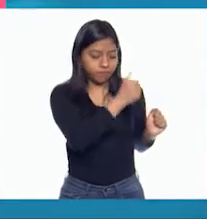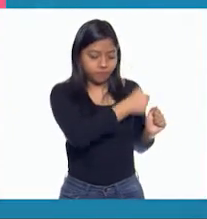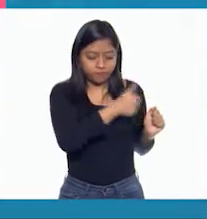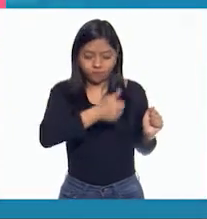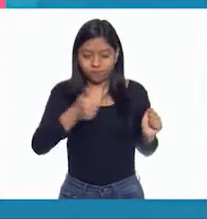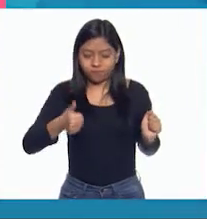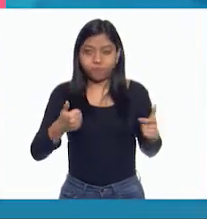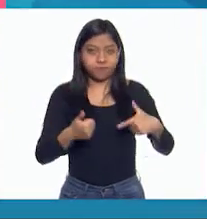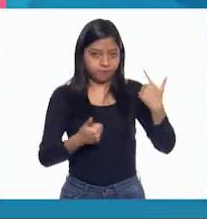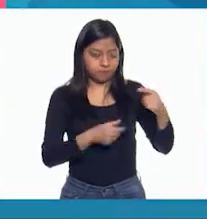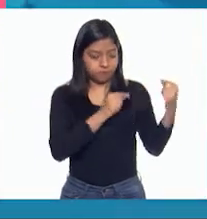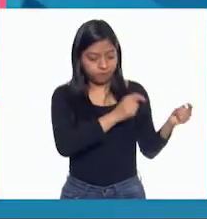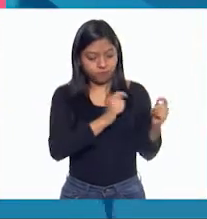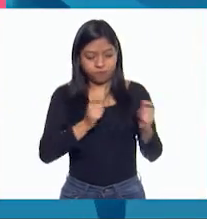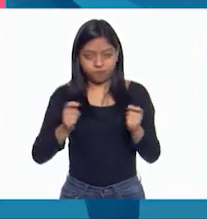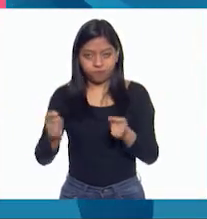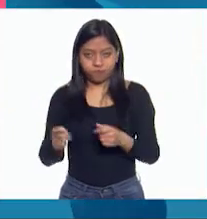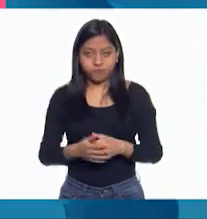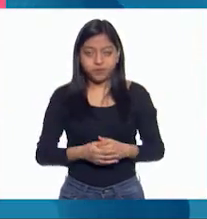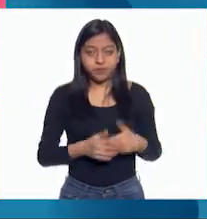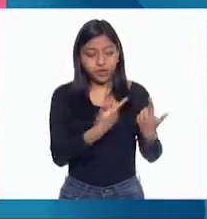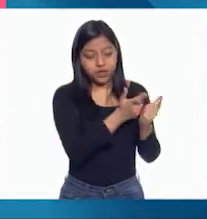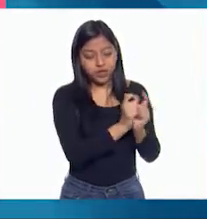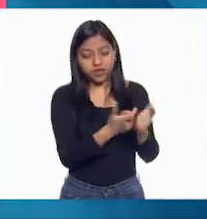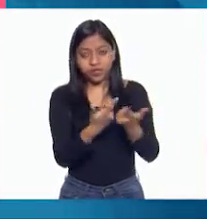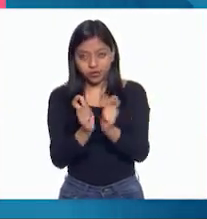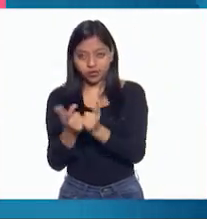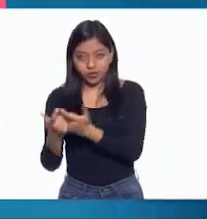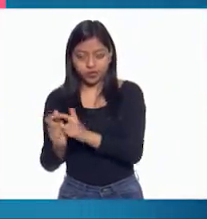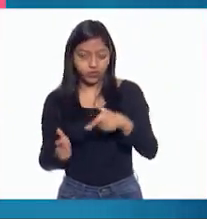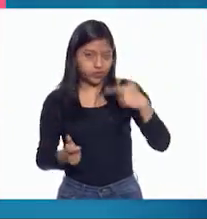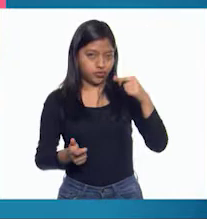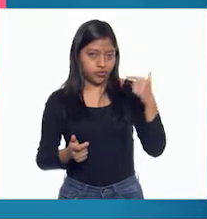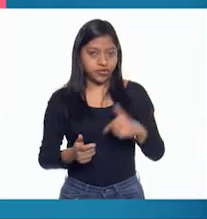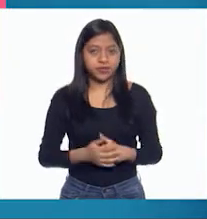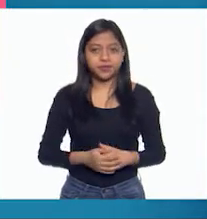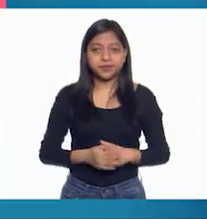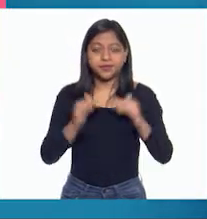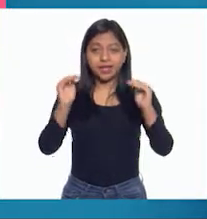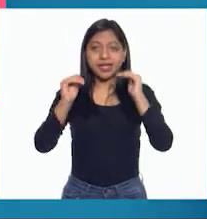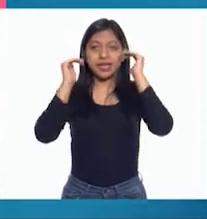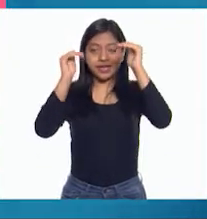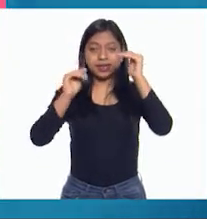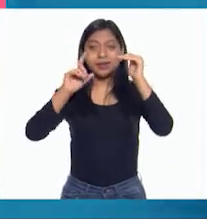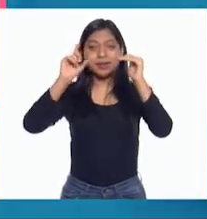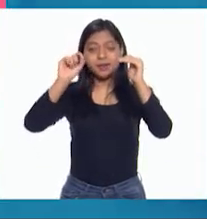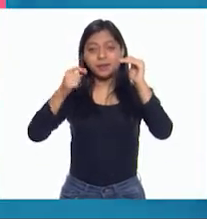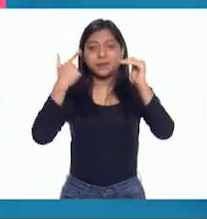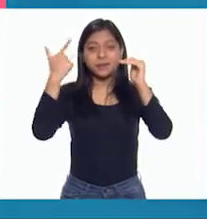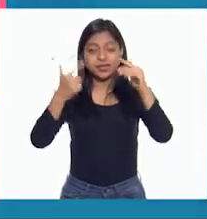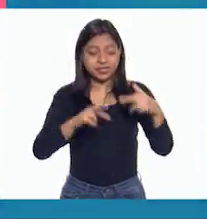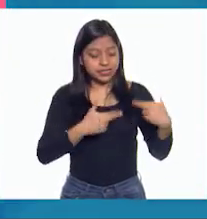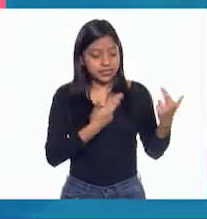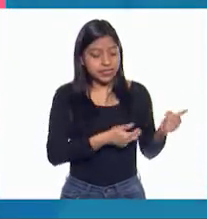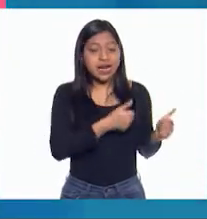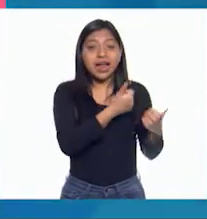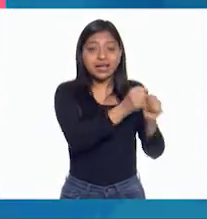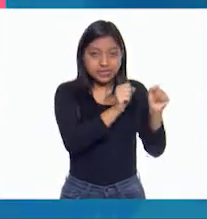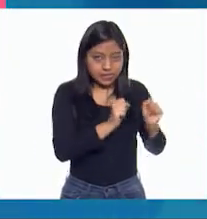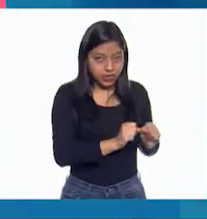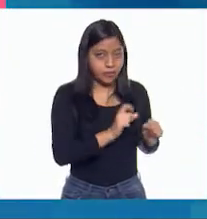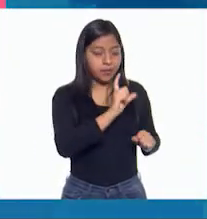El cociente les indicó con cuánto les alcanzaba. Para, en este caso, 27 recuerdos por